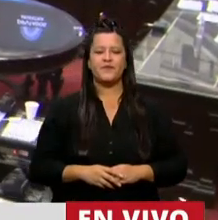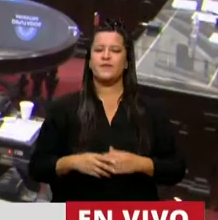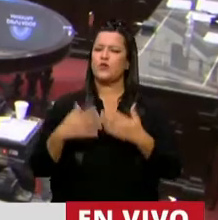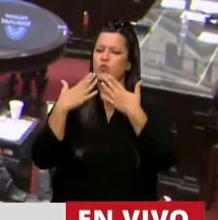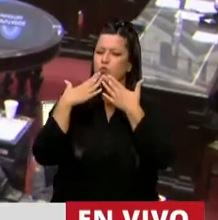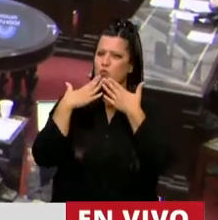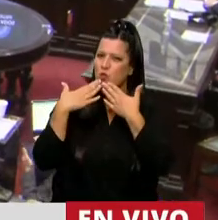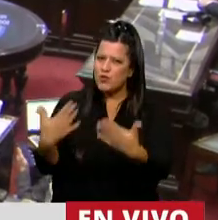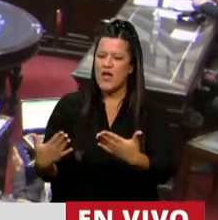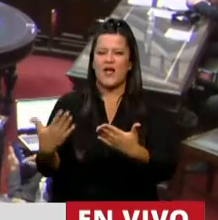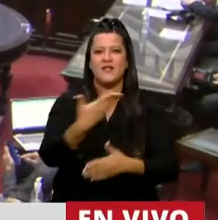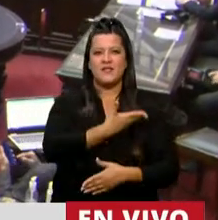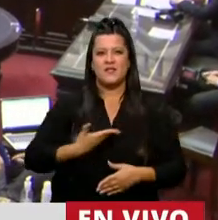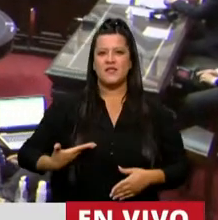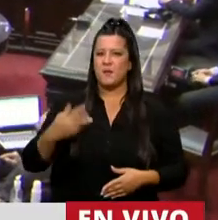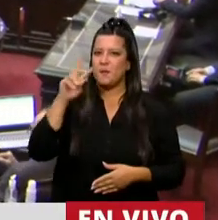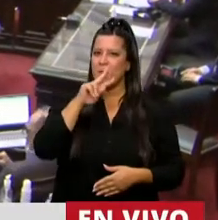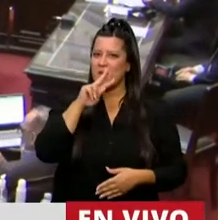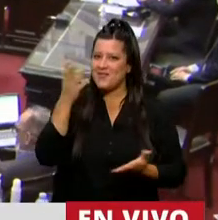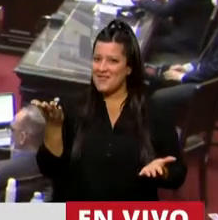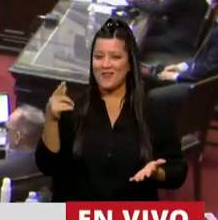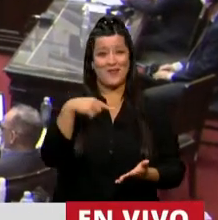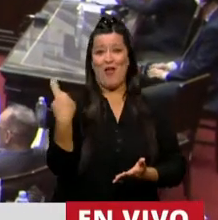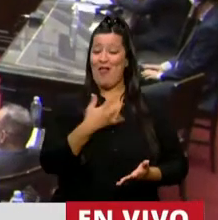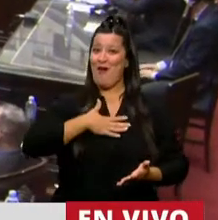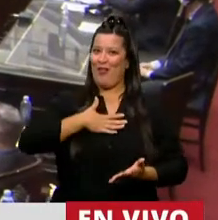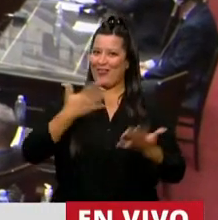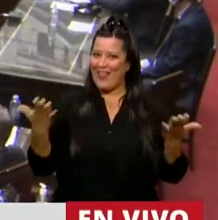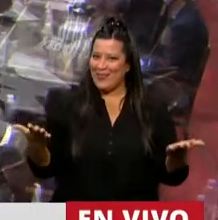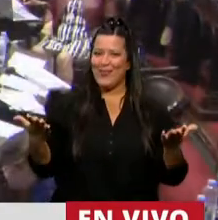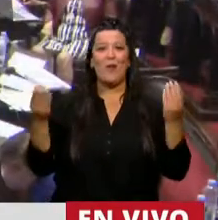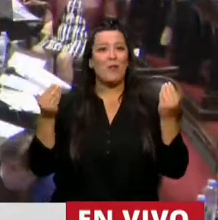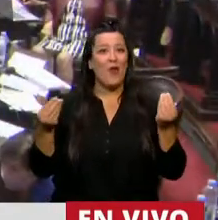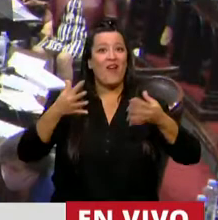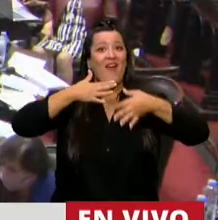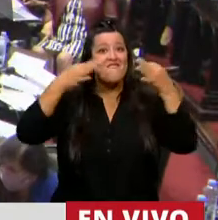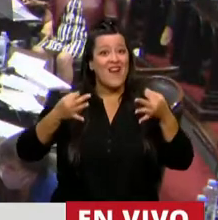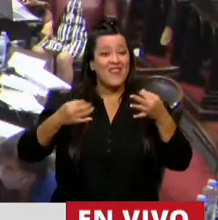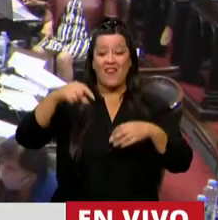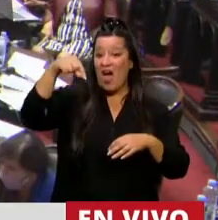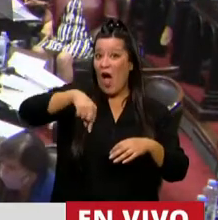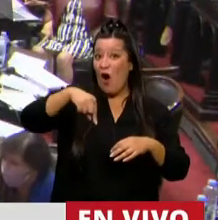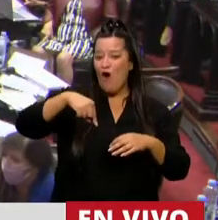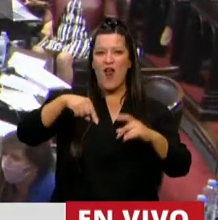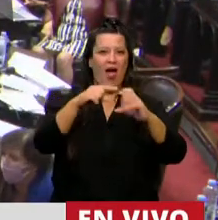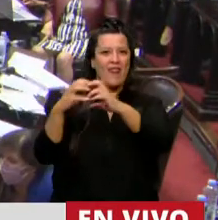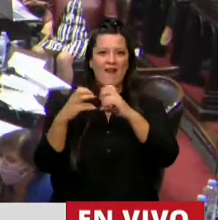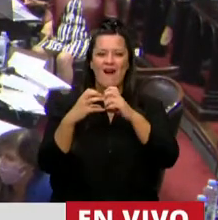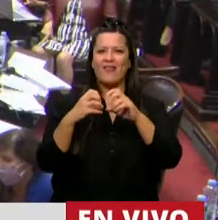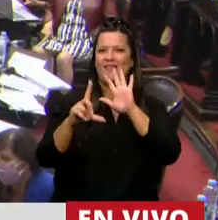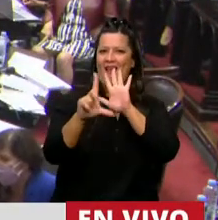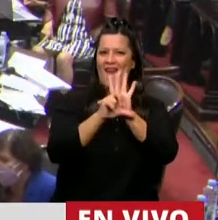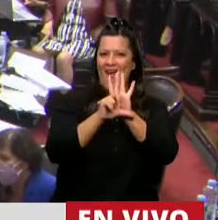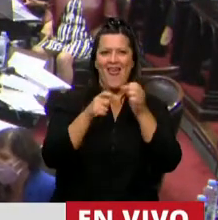Muchísimas gracias, señora presidenta. Bueno, estamos todos contentos, porque la verdad que estar discutiendo una ley que le